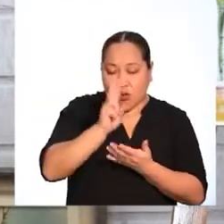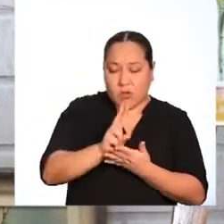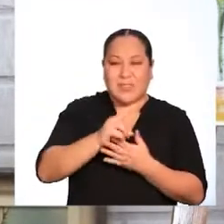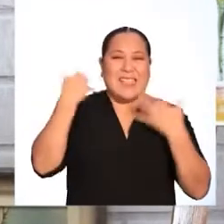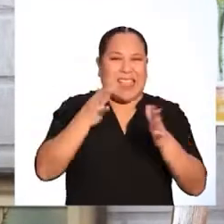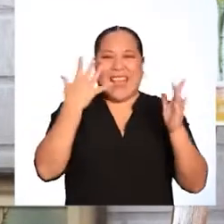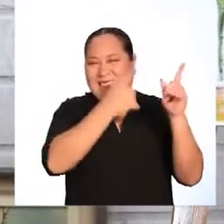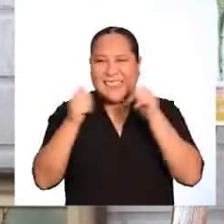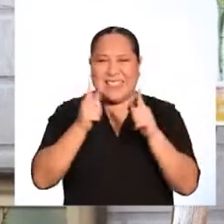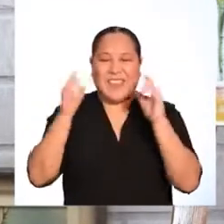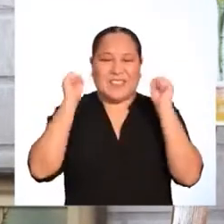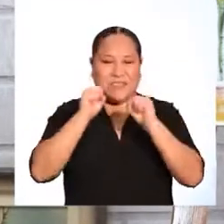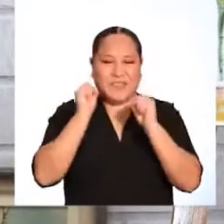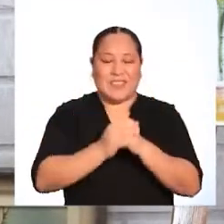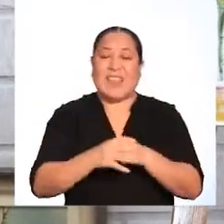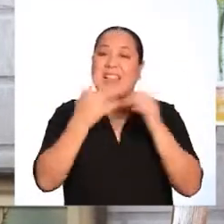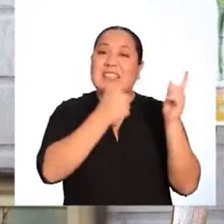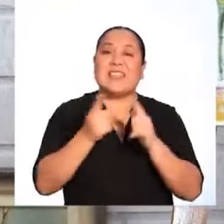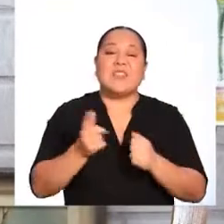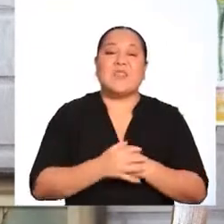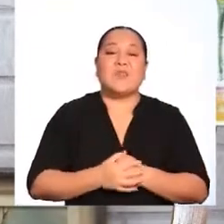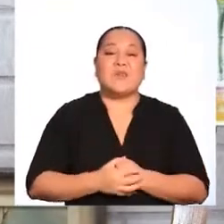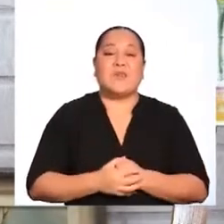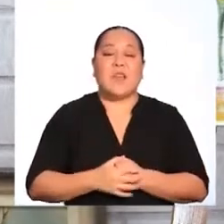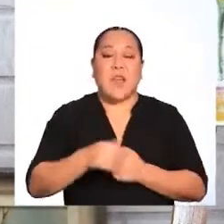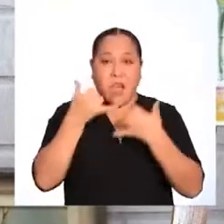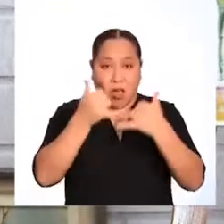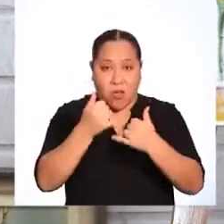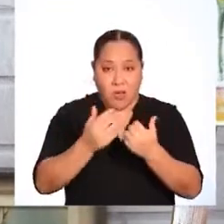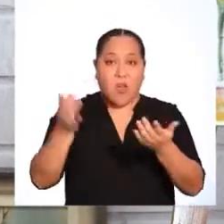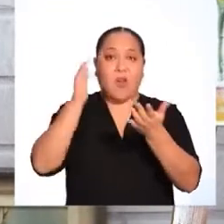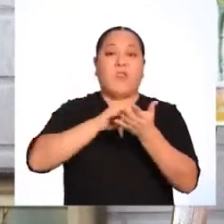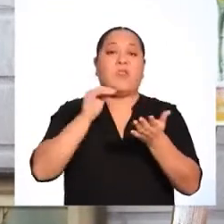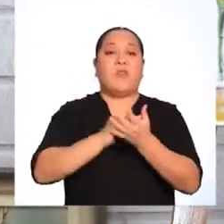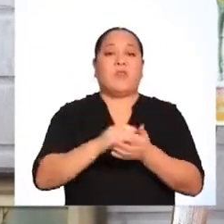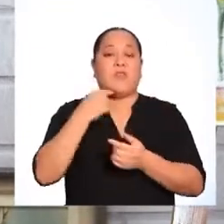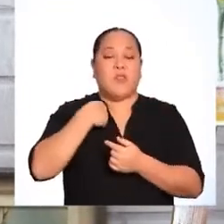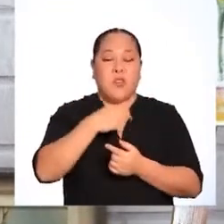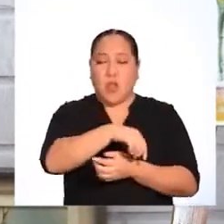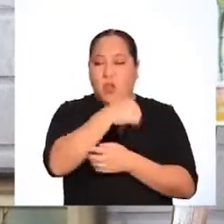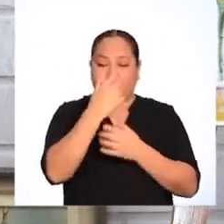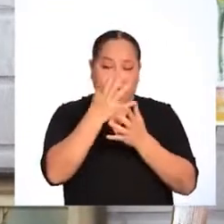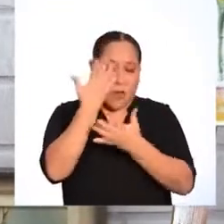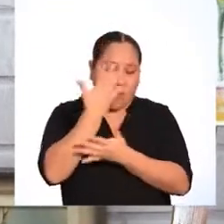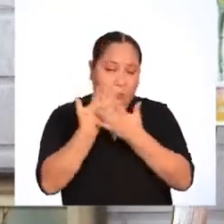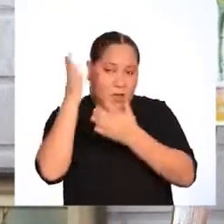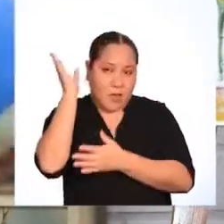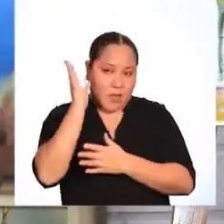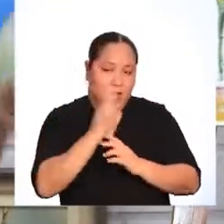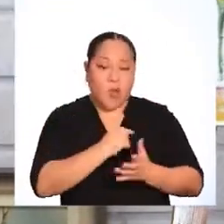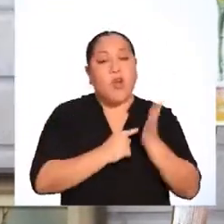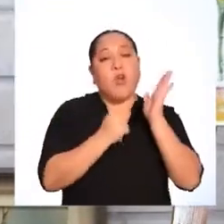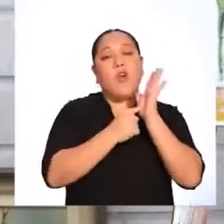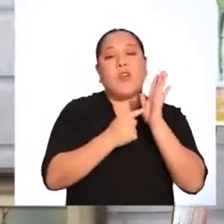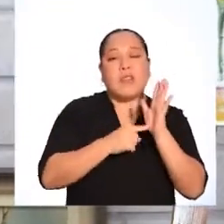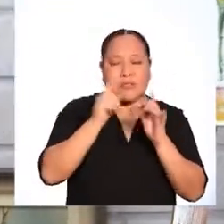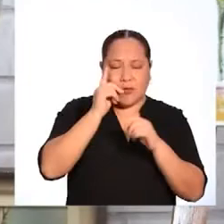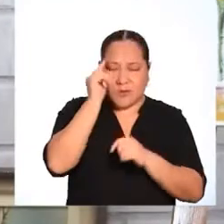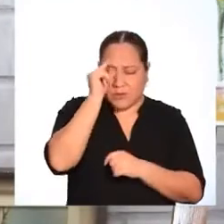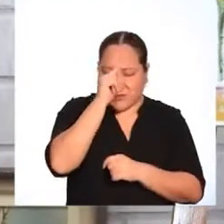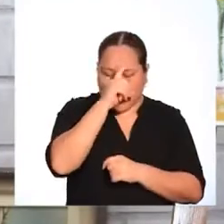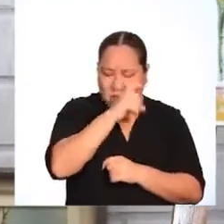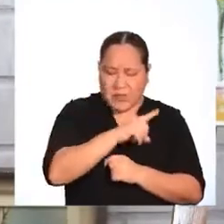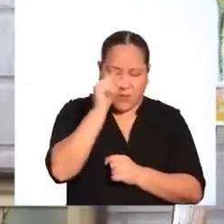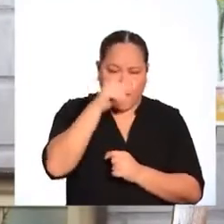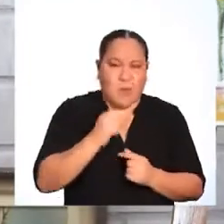2 listo y ya está ahora me toca de nuevo lo haré con la otra mano ya es un